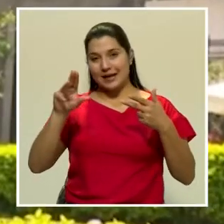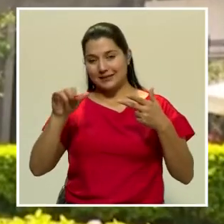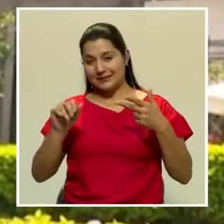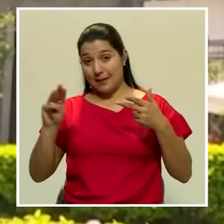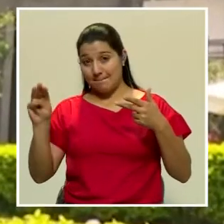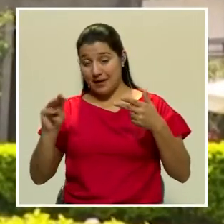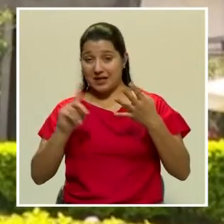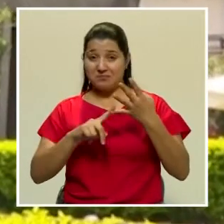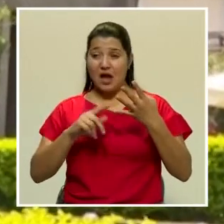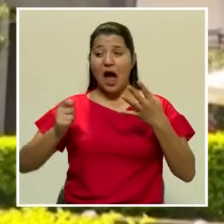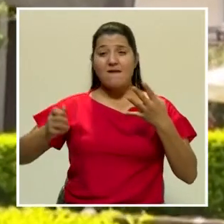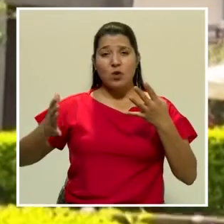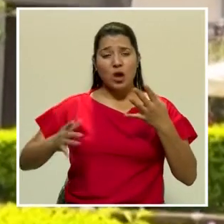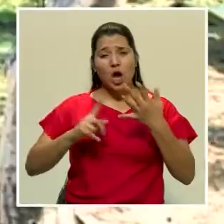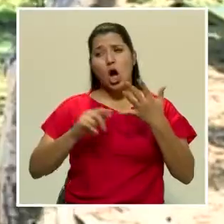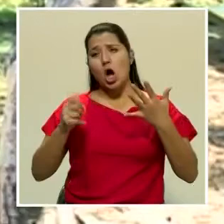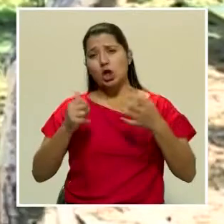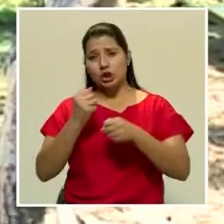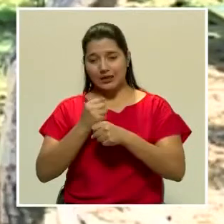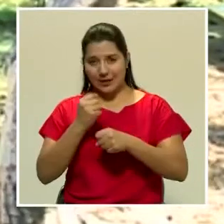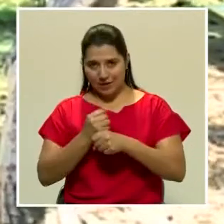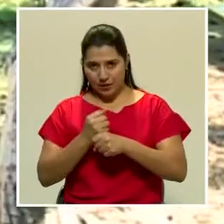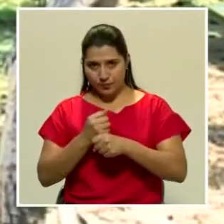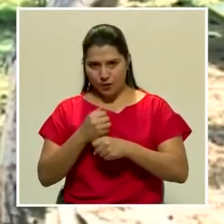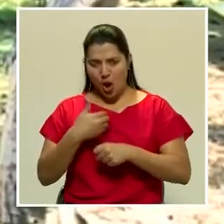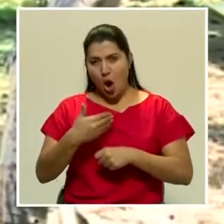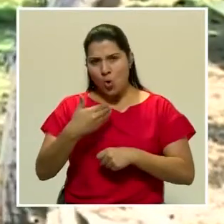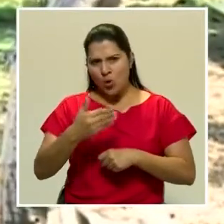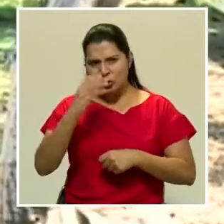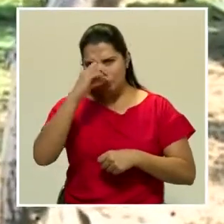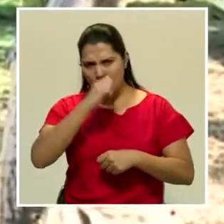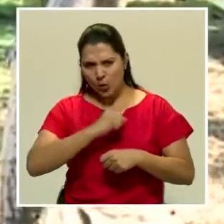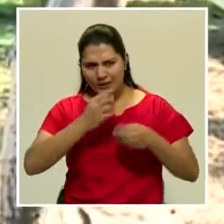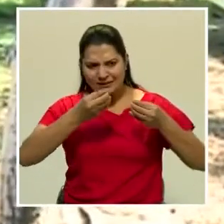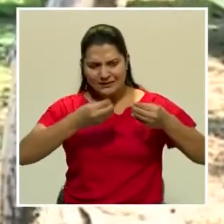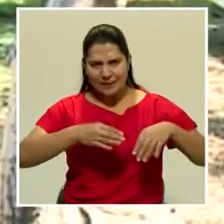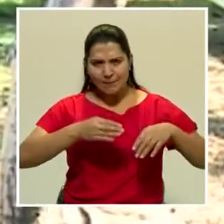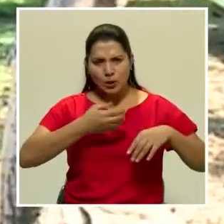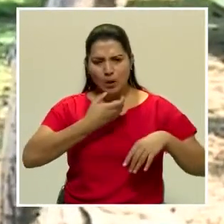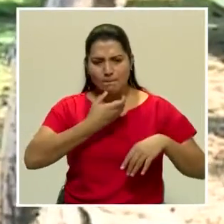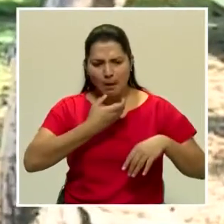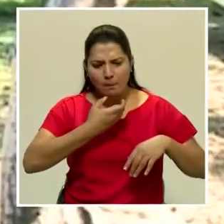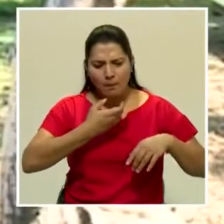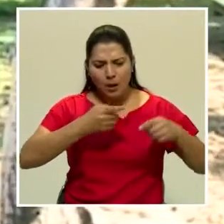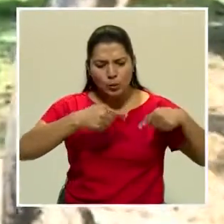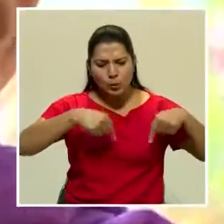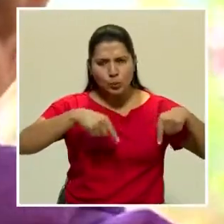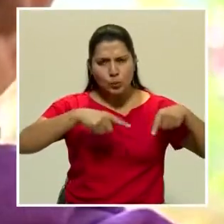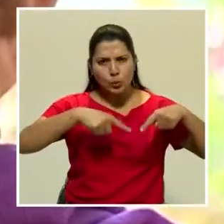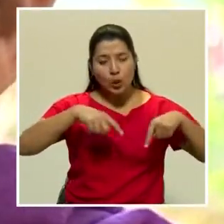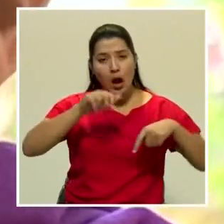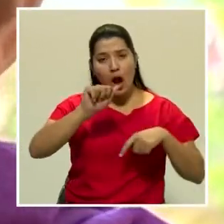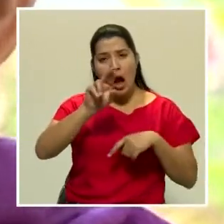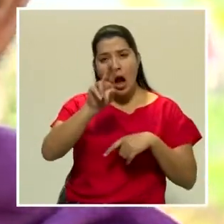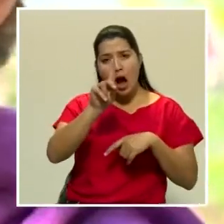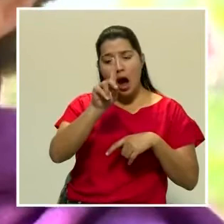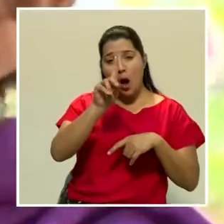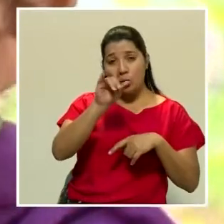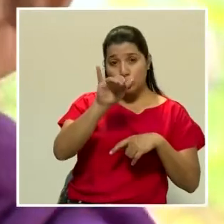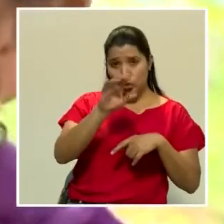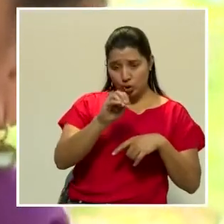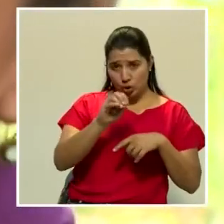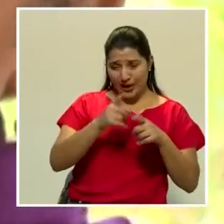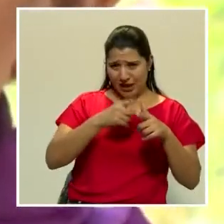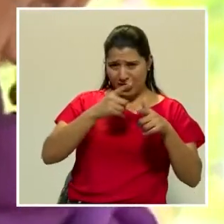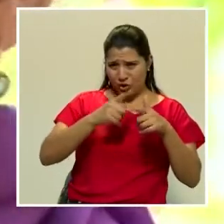en la UPAD y otros funcionarios. Al conocer del extravío, por recomendación de la Auditoría Interna de la Defensoría de los Habitantes, la